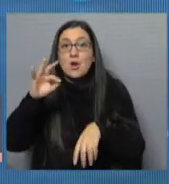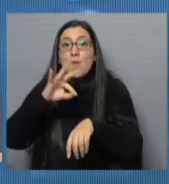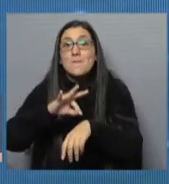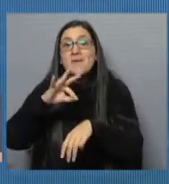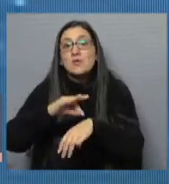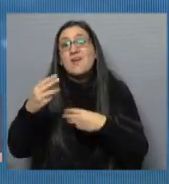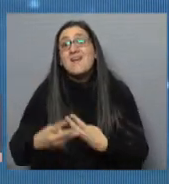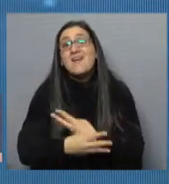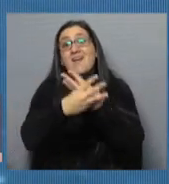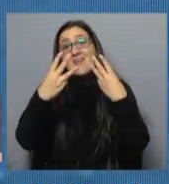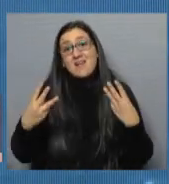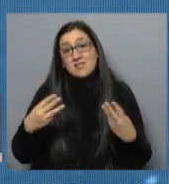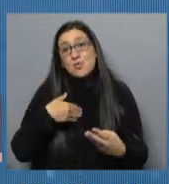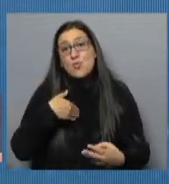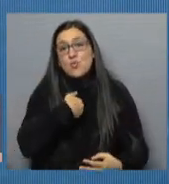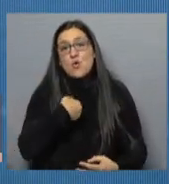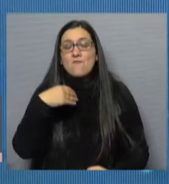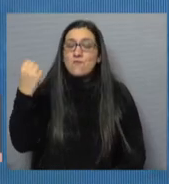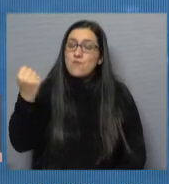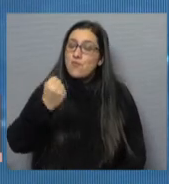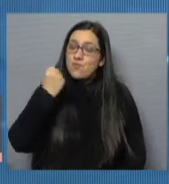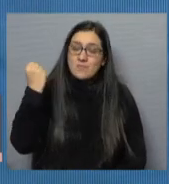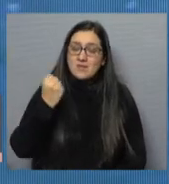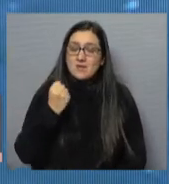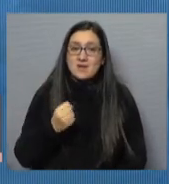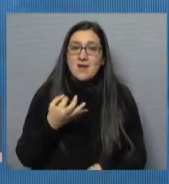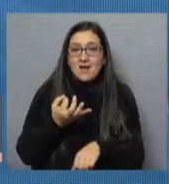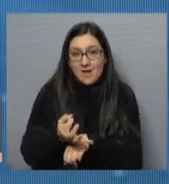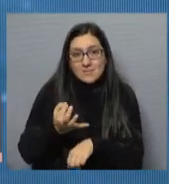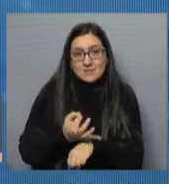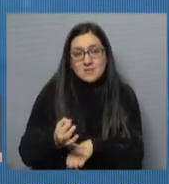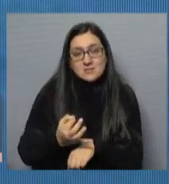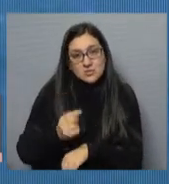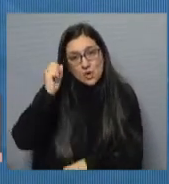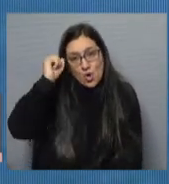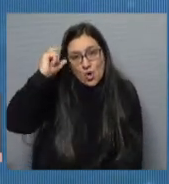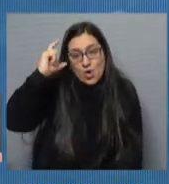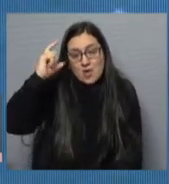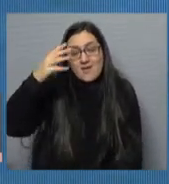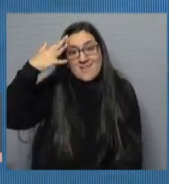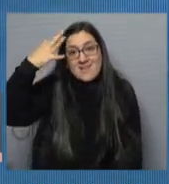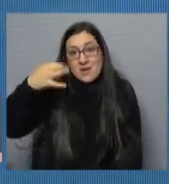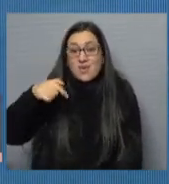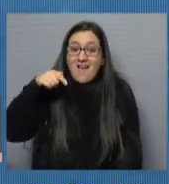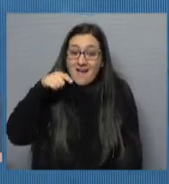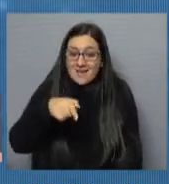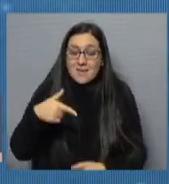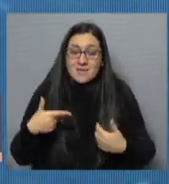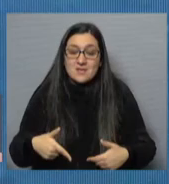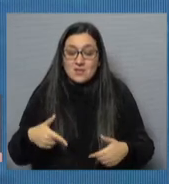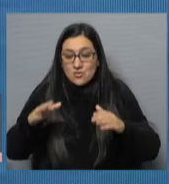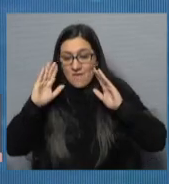un papel fundamental en eso. Es decir, la capacitación. Creo que allí el ministerio está